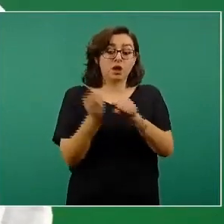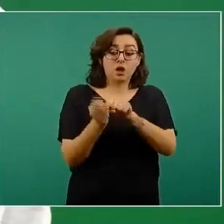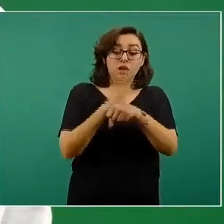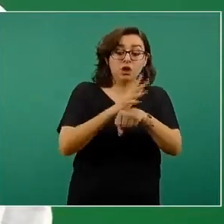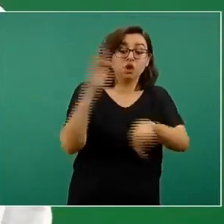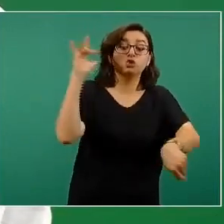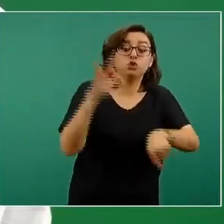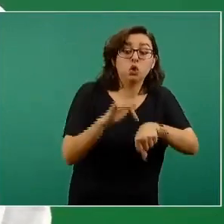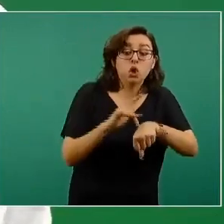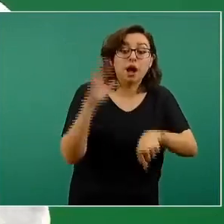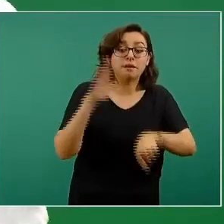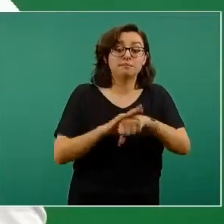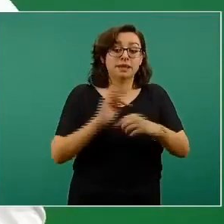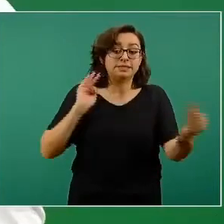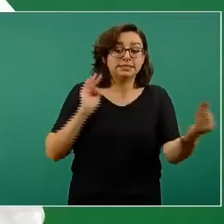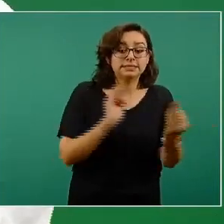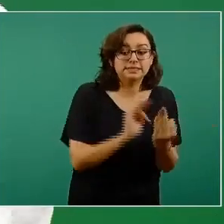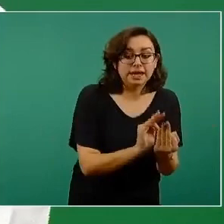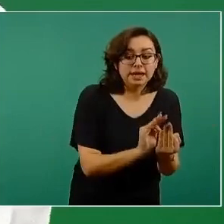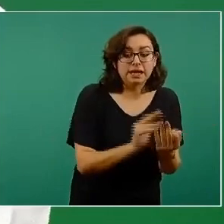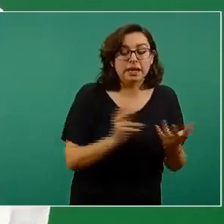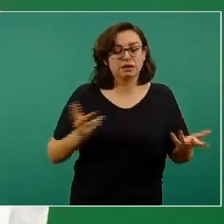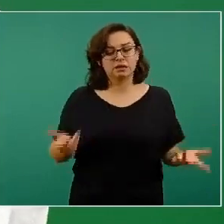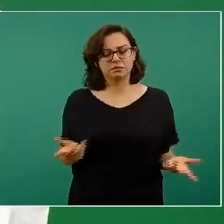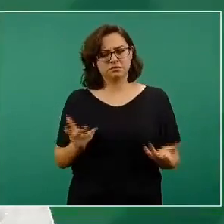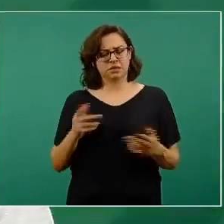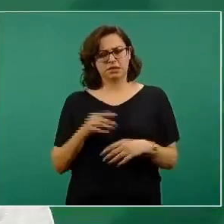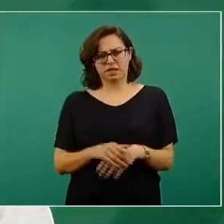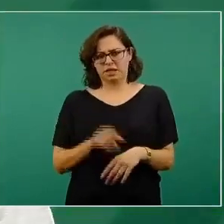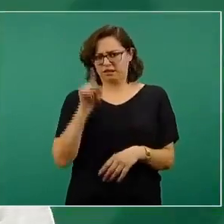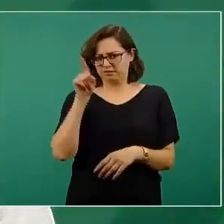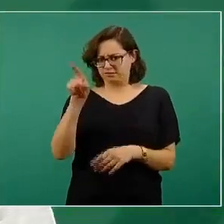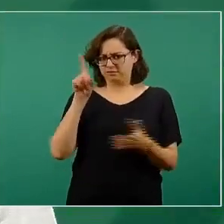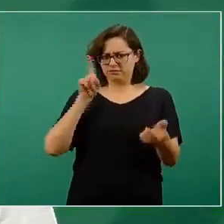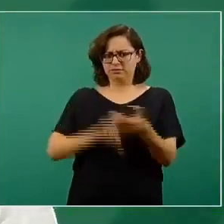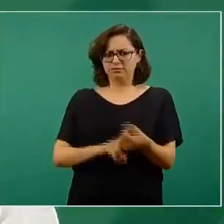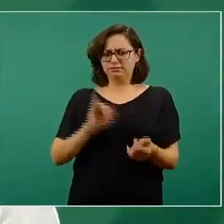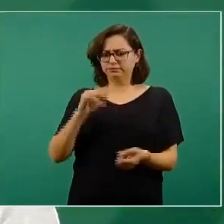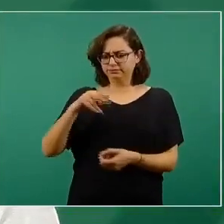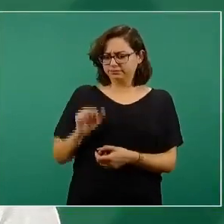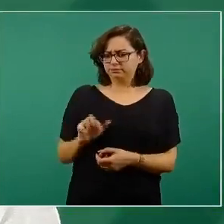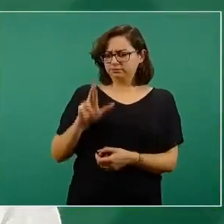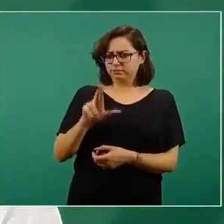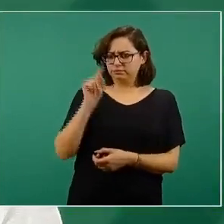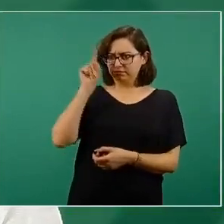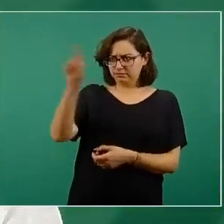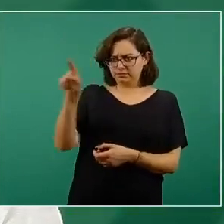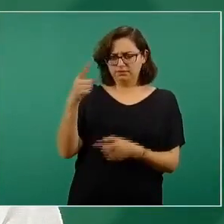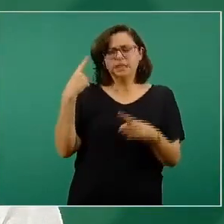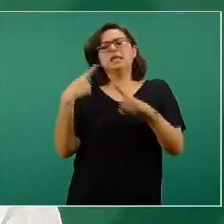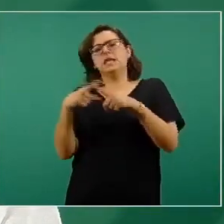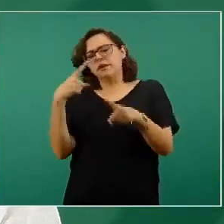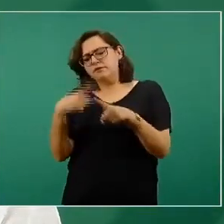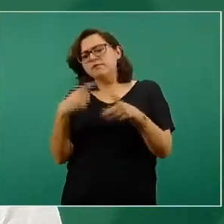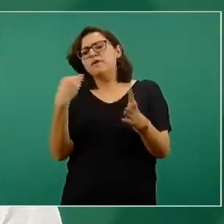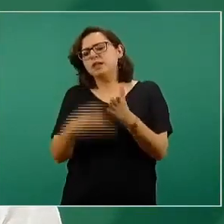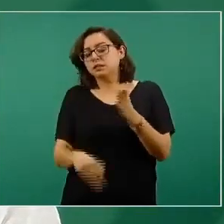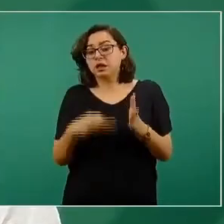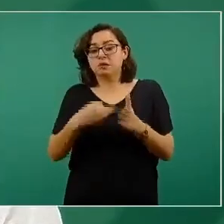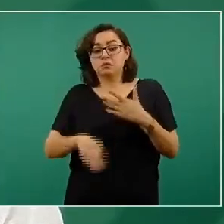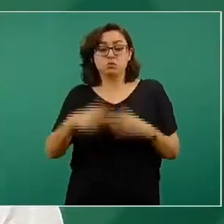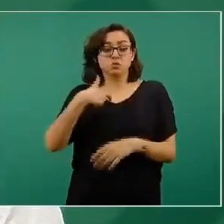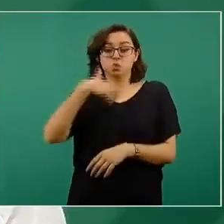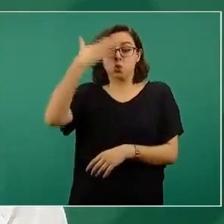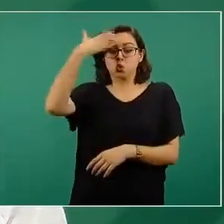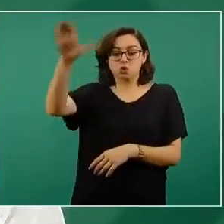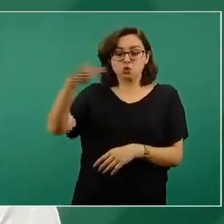de COVID-19. Entonces, no conozco el caso específico de quien le pregunta en nuestro Instituto Nacional de Enfermedades Respiratorias, pero lo que habría que